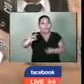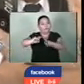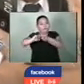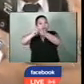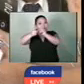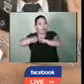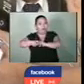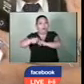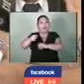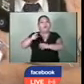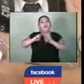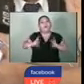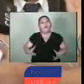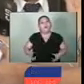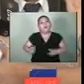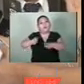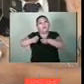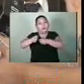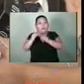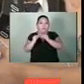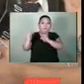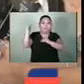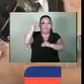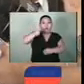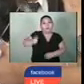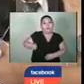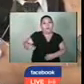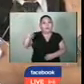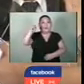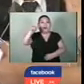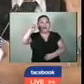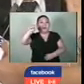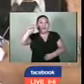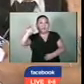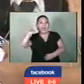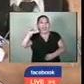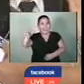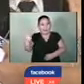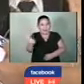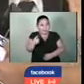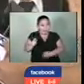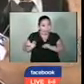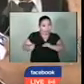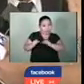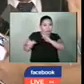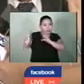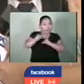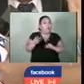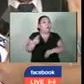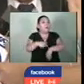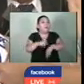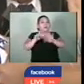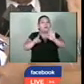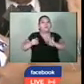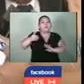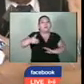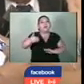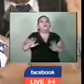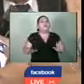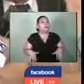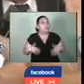Contraloría General del Estado, magistrados del Tribunal Supremo Electoral, en fin, todos los cargos de elección de segundo grado van a ser de 6 años para